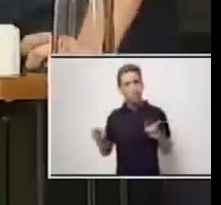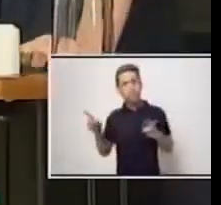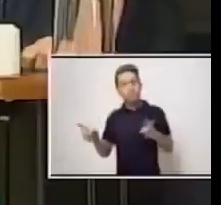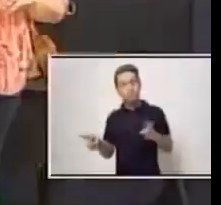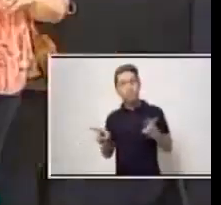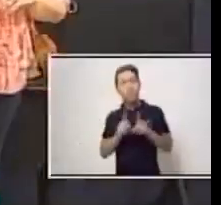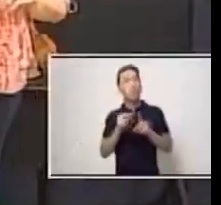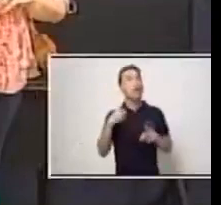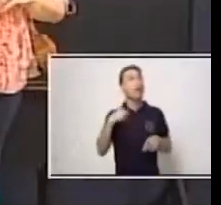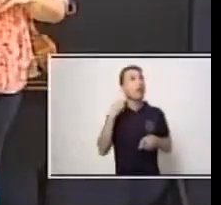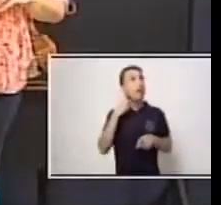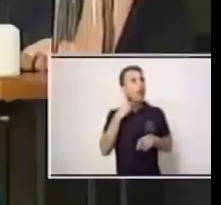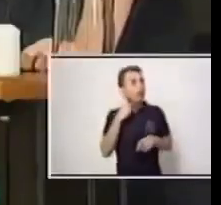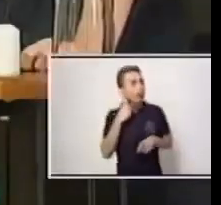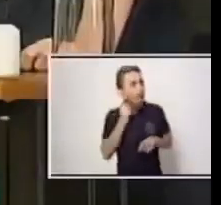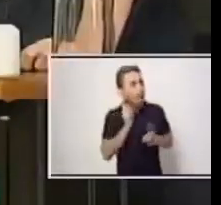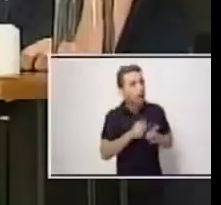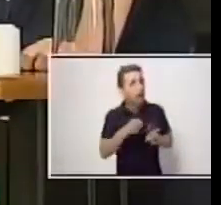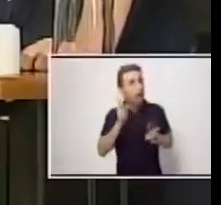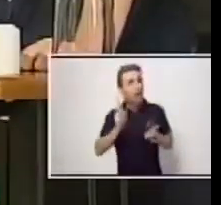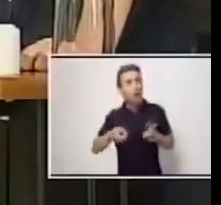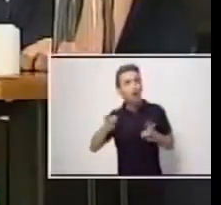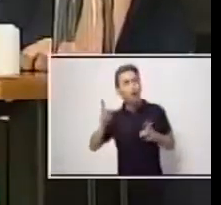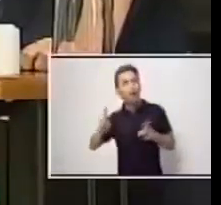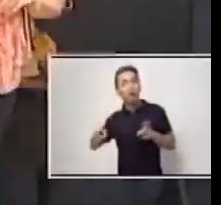le suena esa?